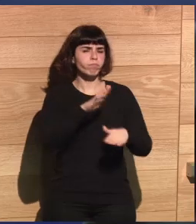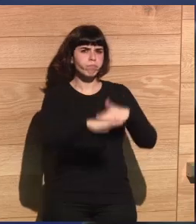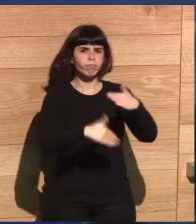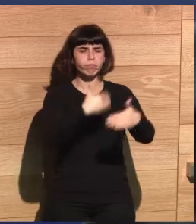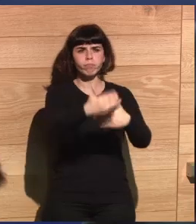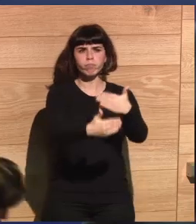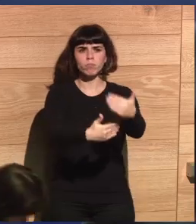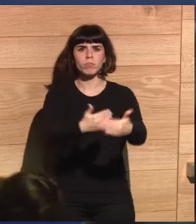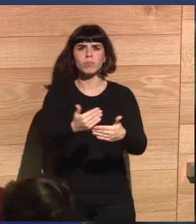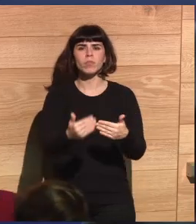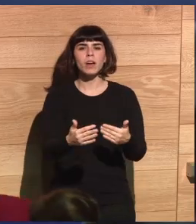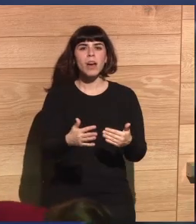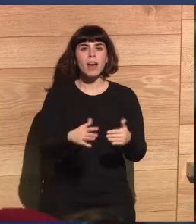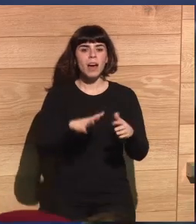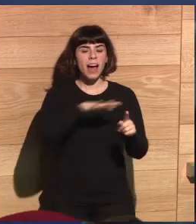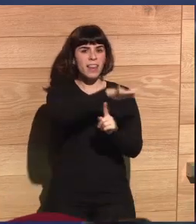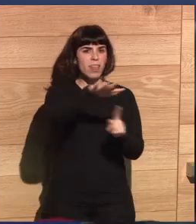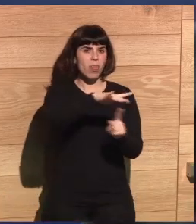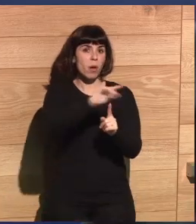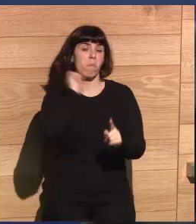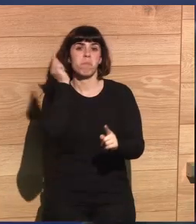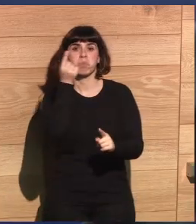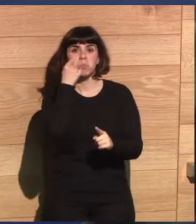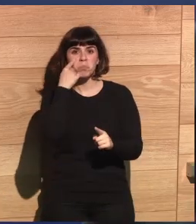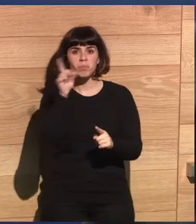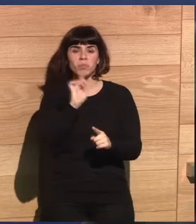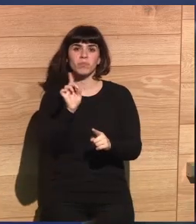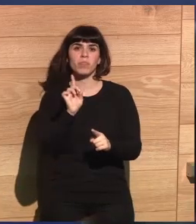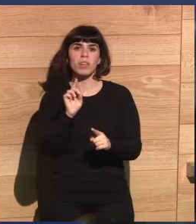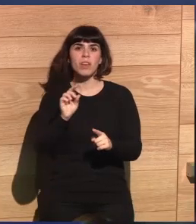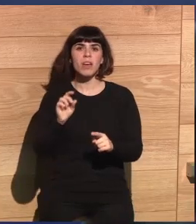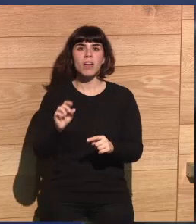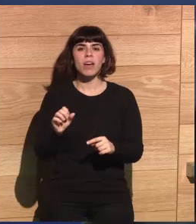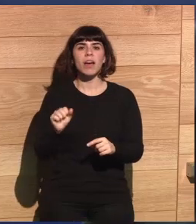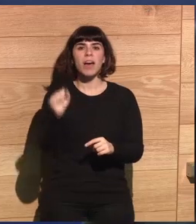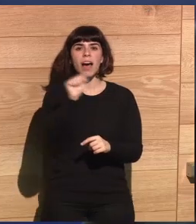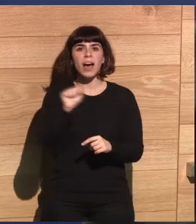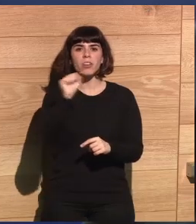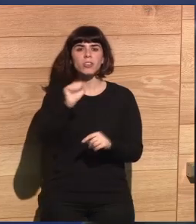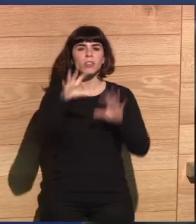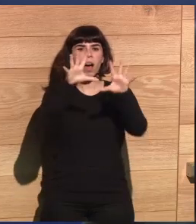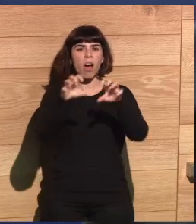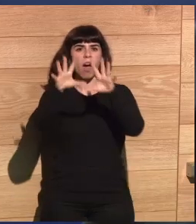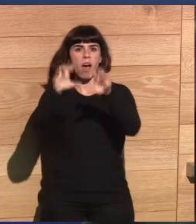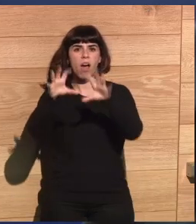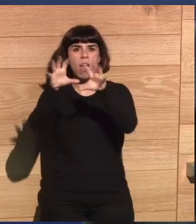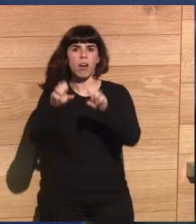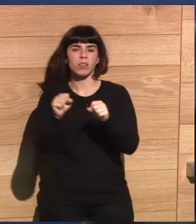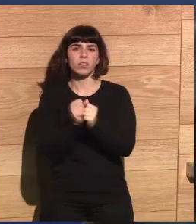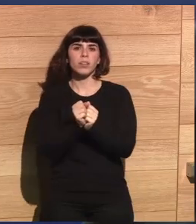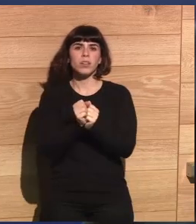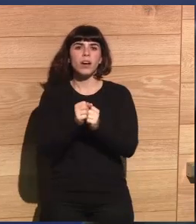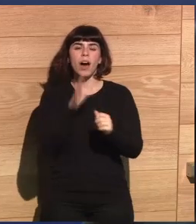veces sin que ni siquiera se dieran cuenta a su alrededor, que ha costado muchos años que aprendamos, y yo creo que ahora nos toca a todos los